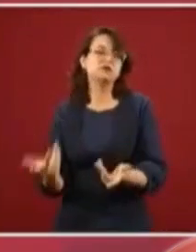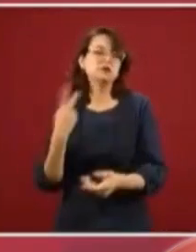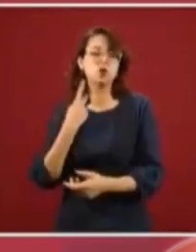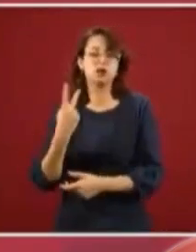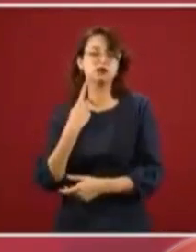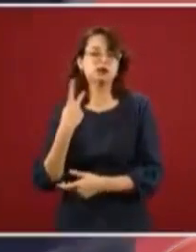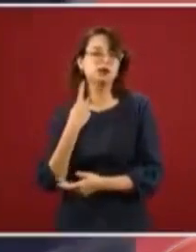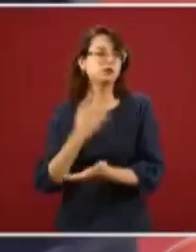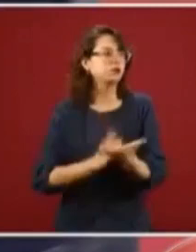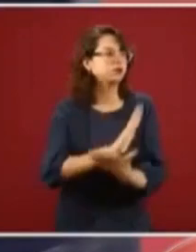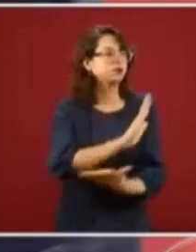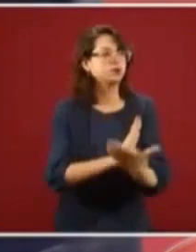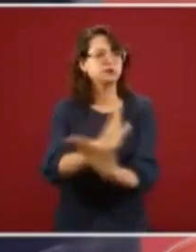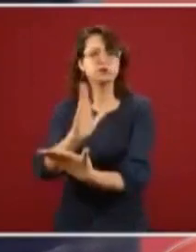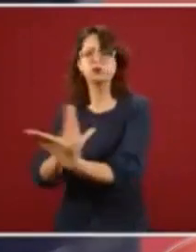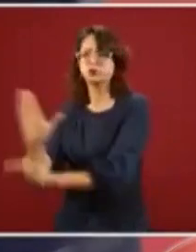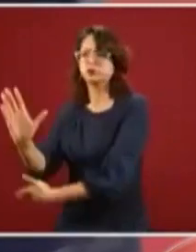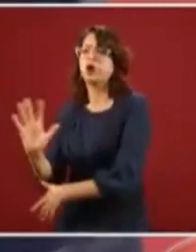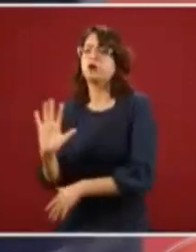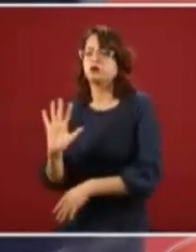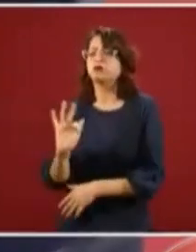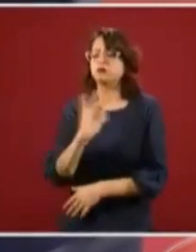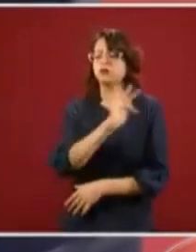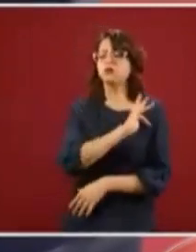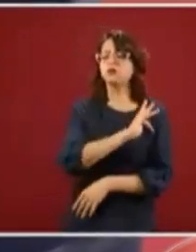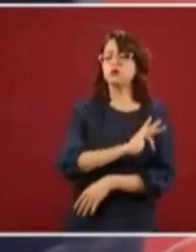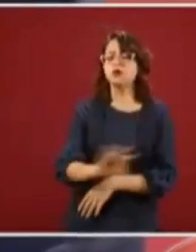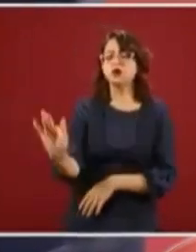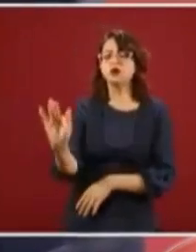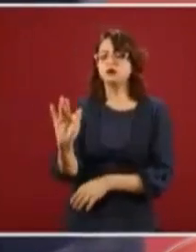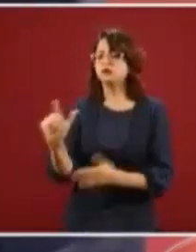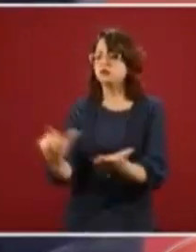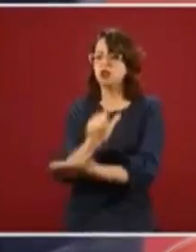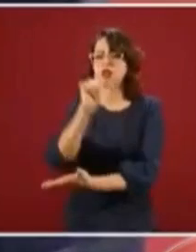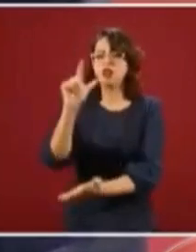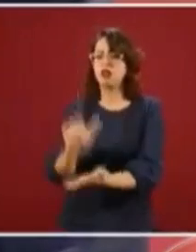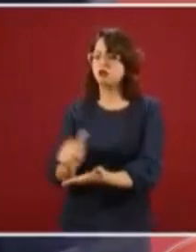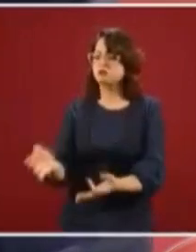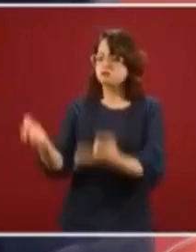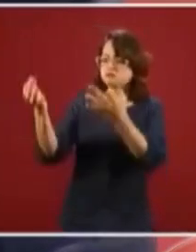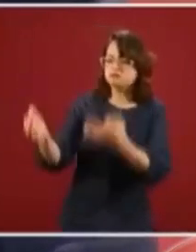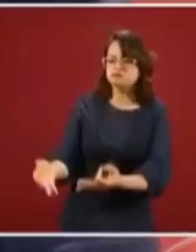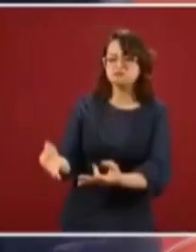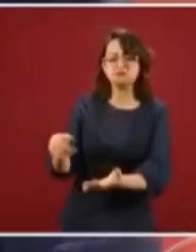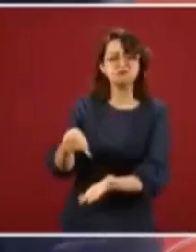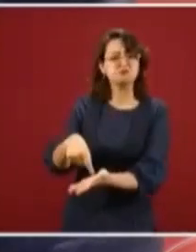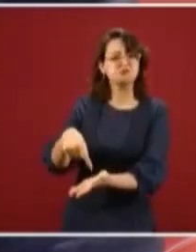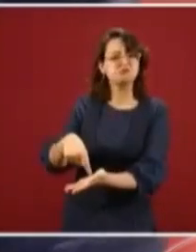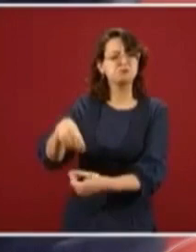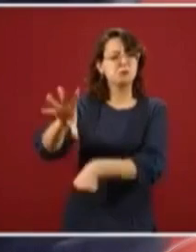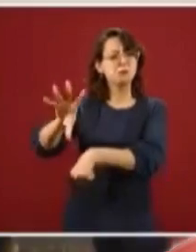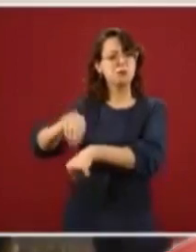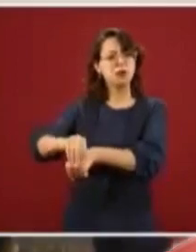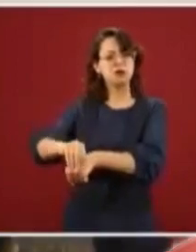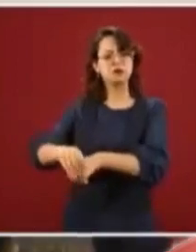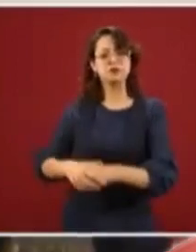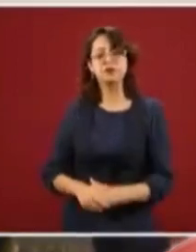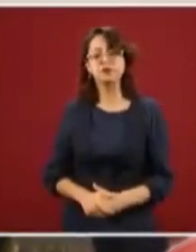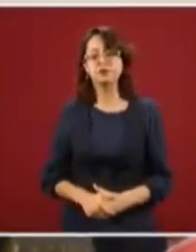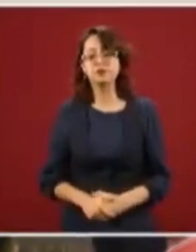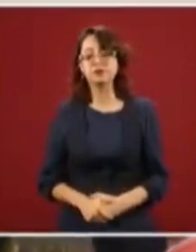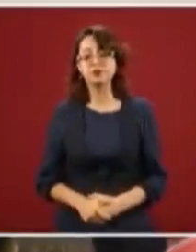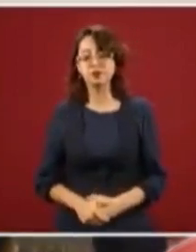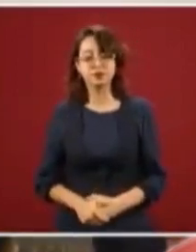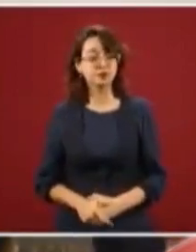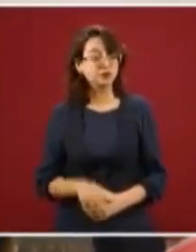país. Es totalmente legal y legítimo. ¿Les da la bienvenida a los nuevos